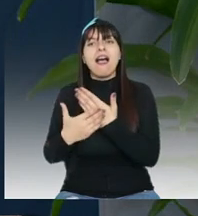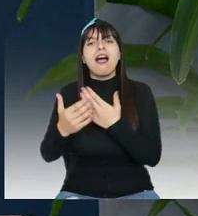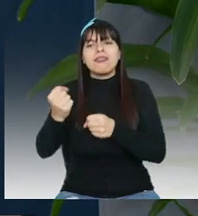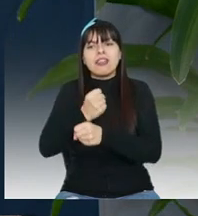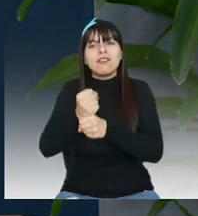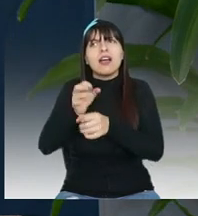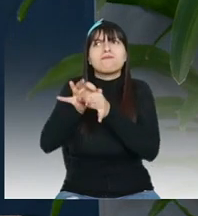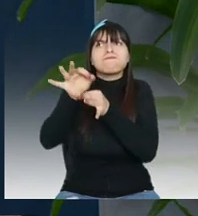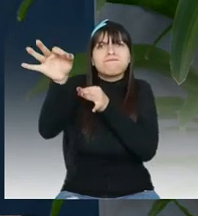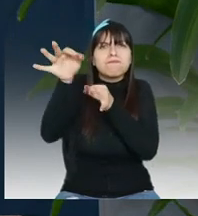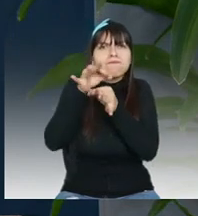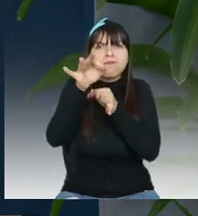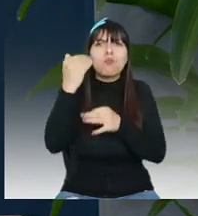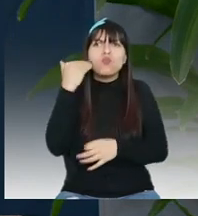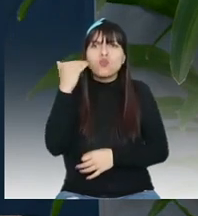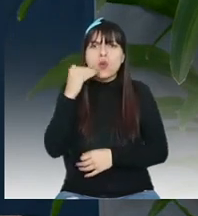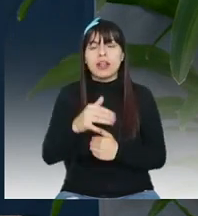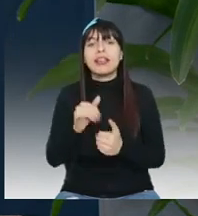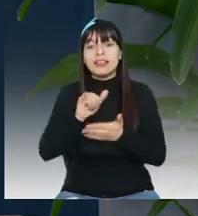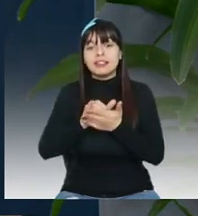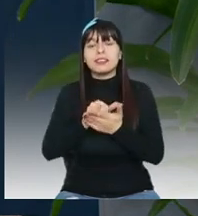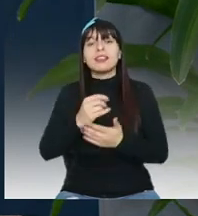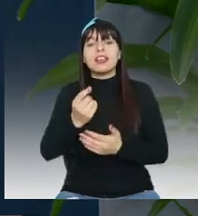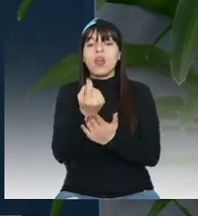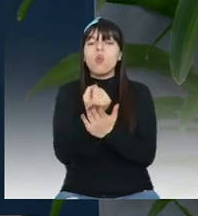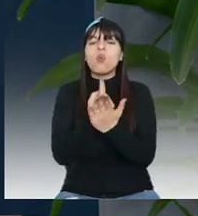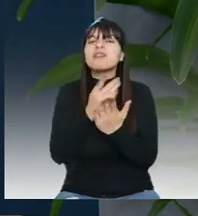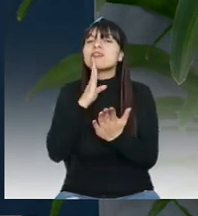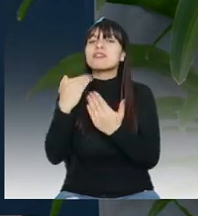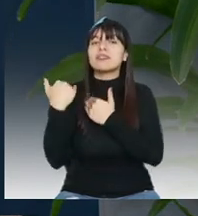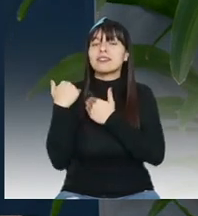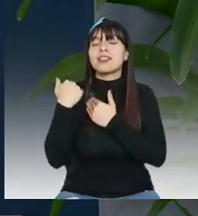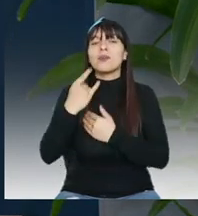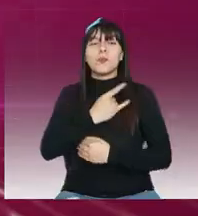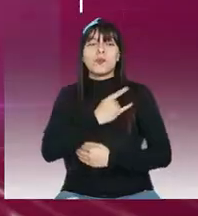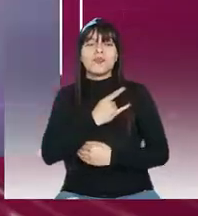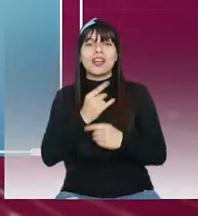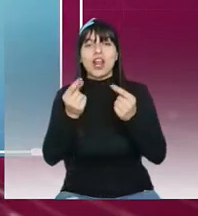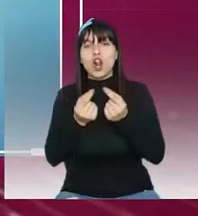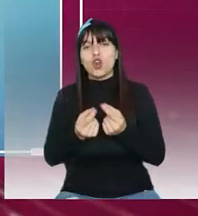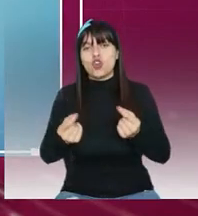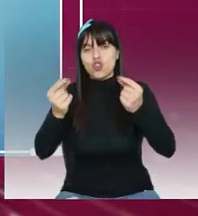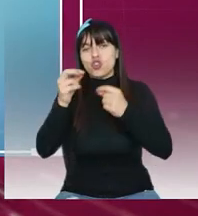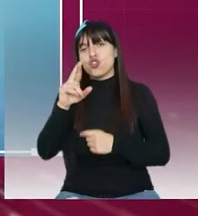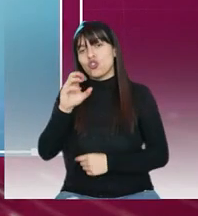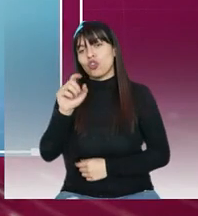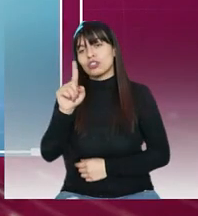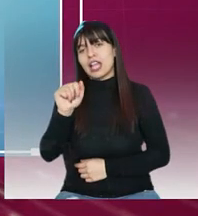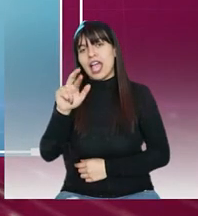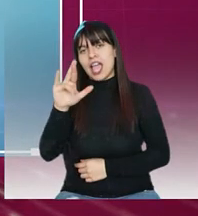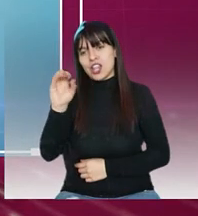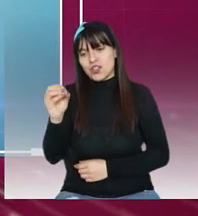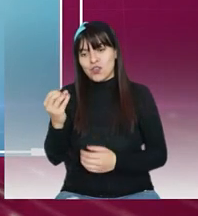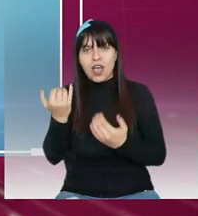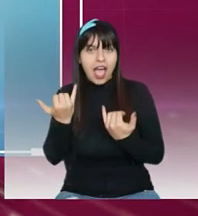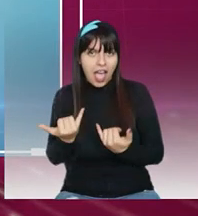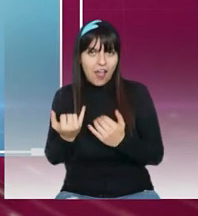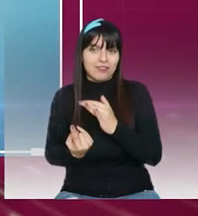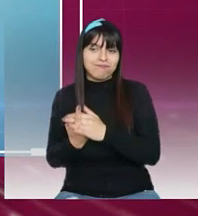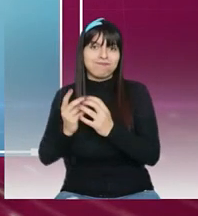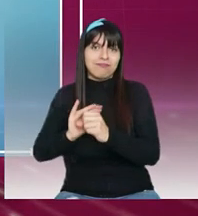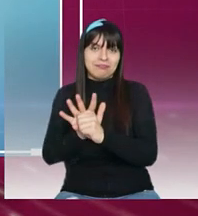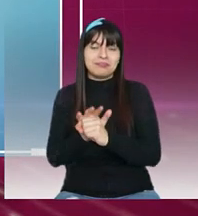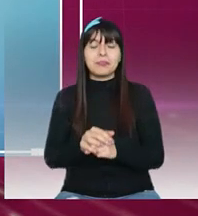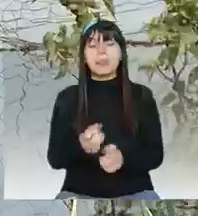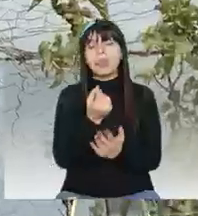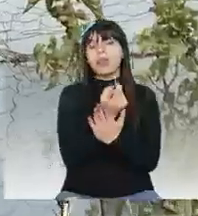la desarrolló la Universidad del Rosario en esta época de confinamiento. La encuesta, que se elaboró entre el 15 de abril y el